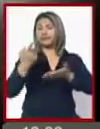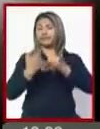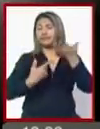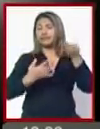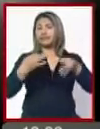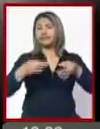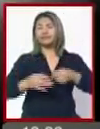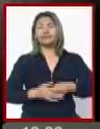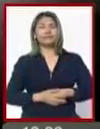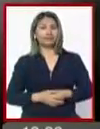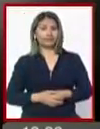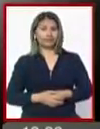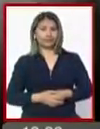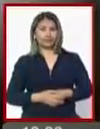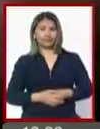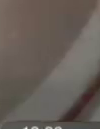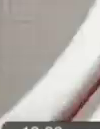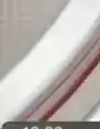situación jurídica del acusado.